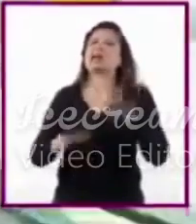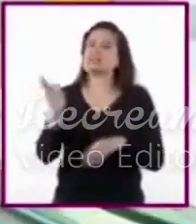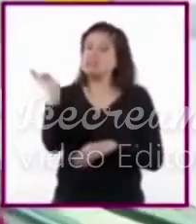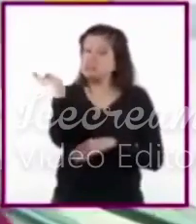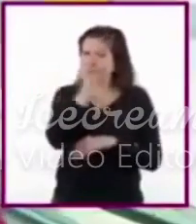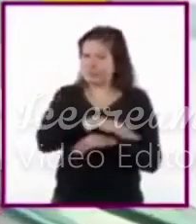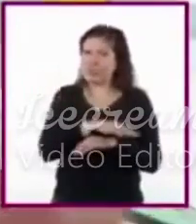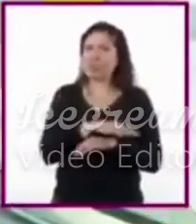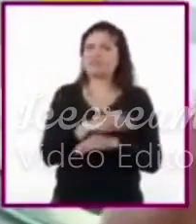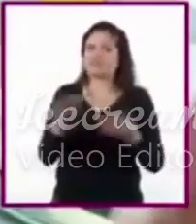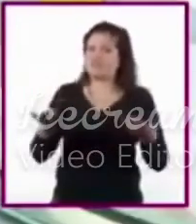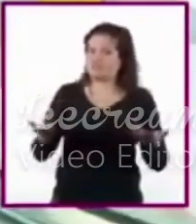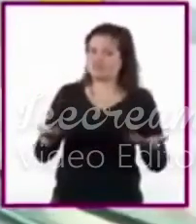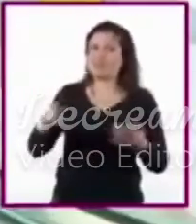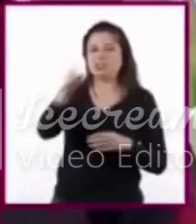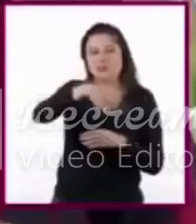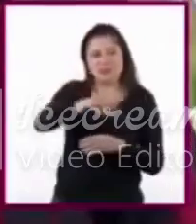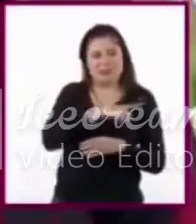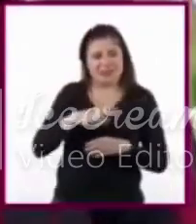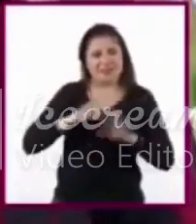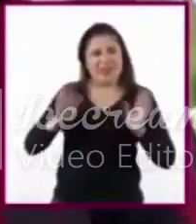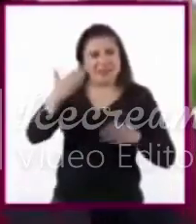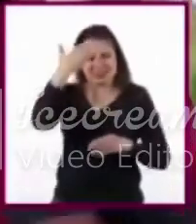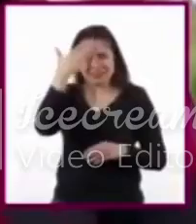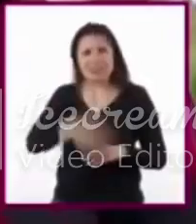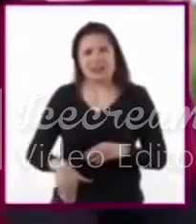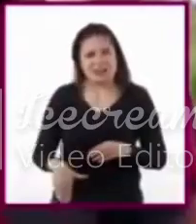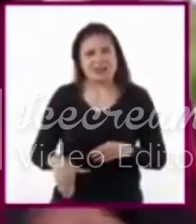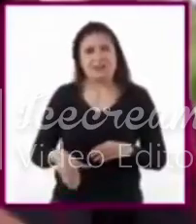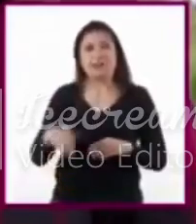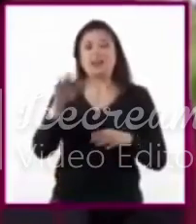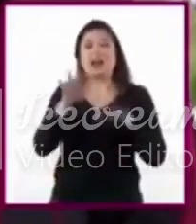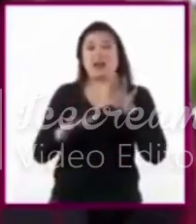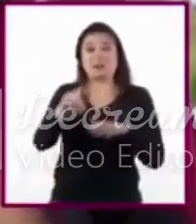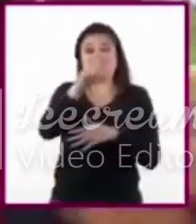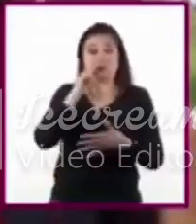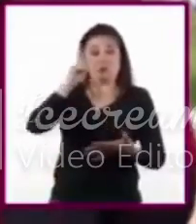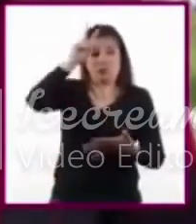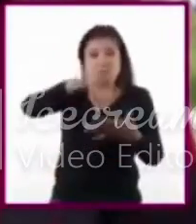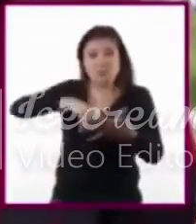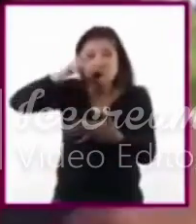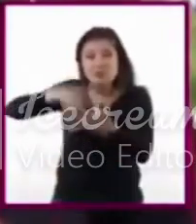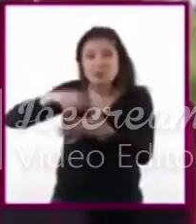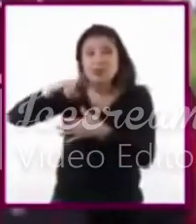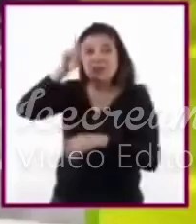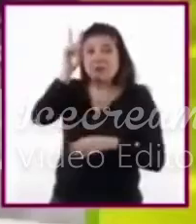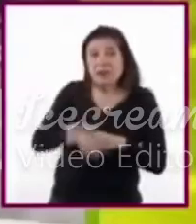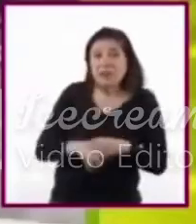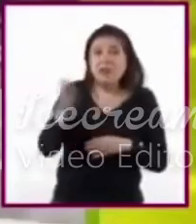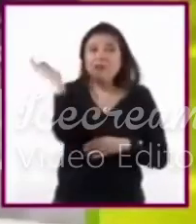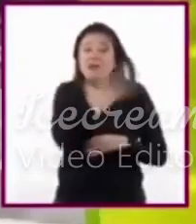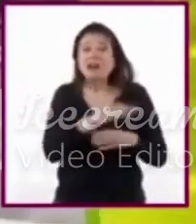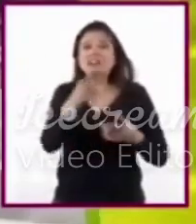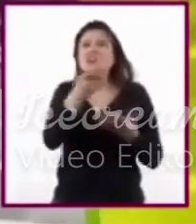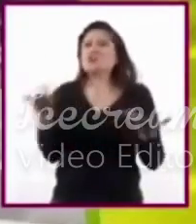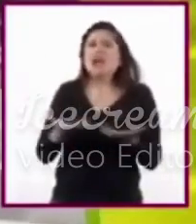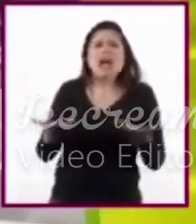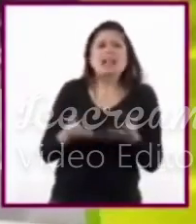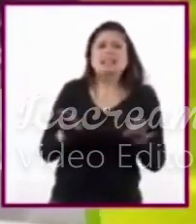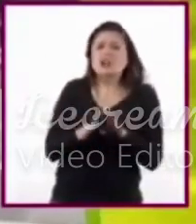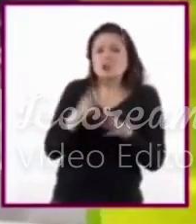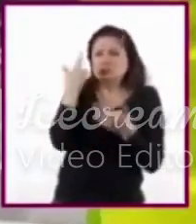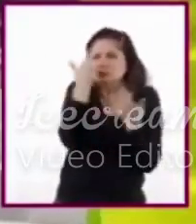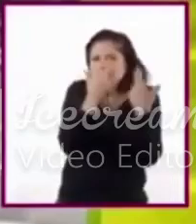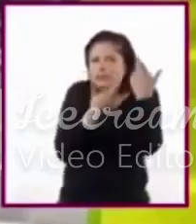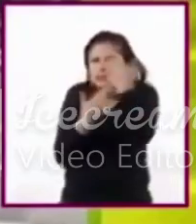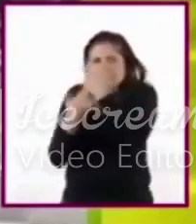fiable. Esto es algo que debemos saber. ¿Quién nos asegura que los datos encontrados son válidos o no? ¿Qué podemos hacer para